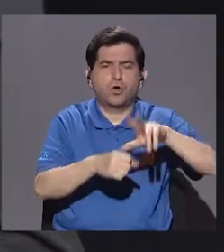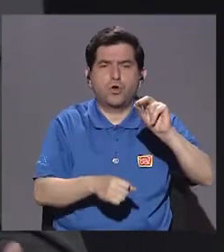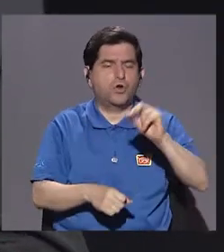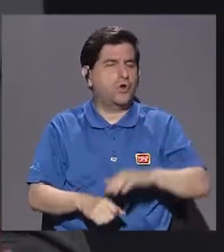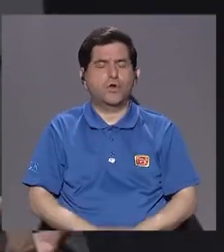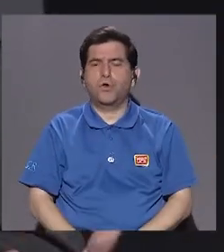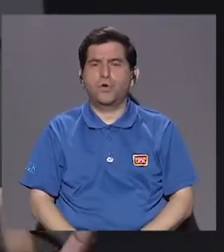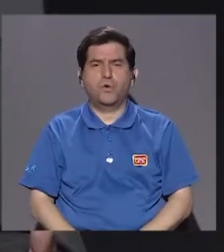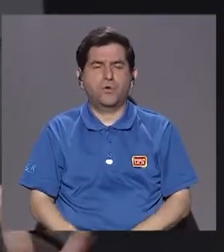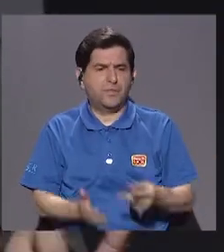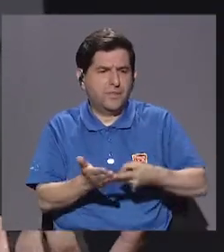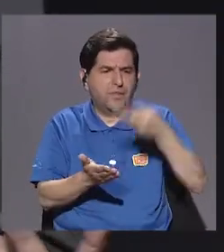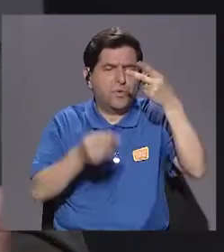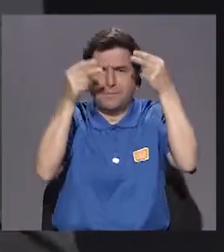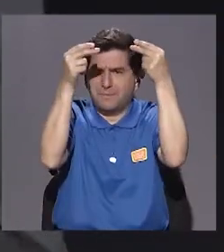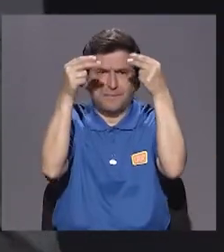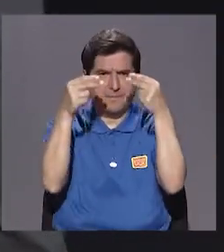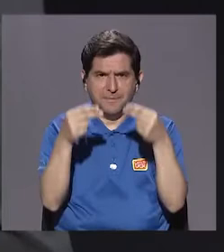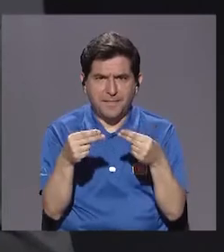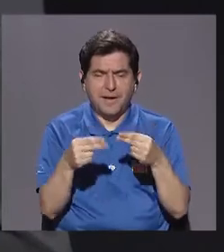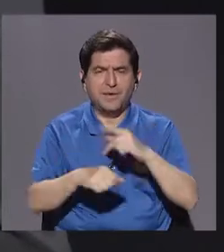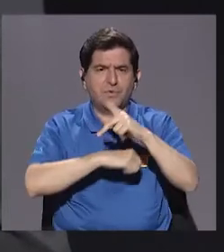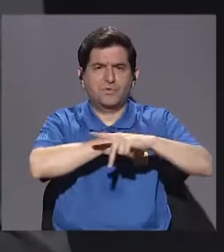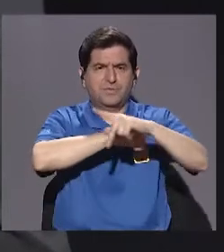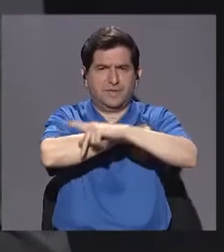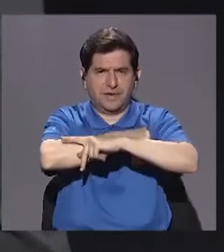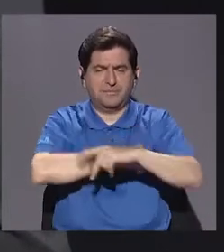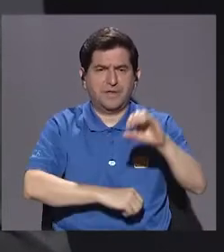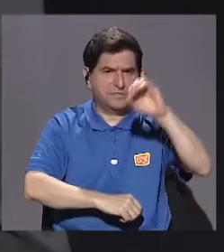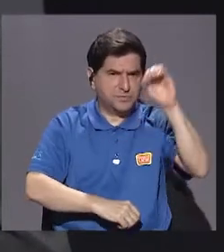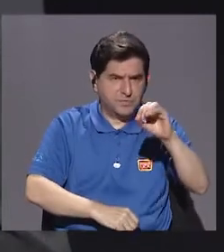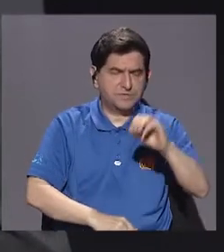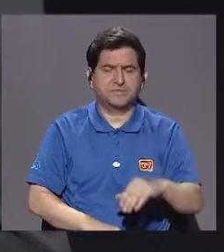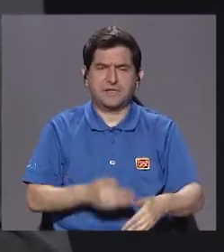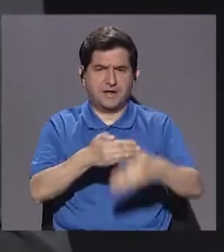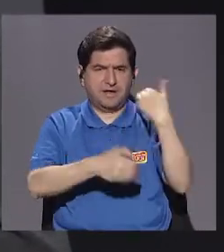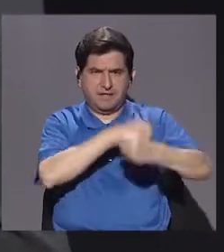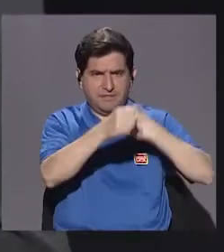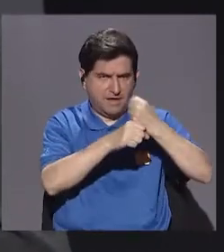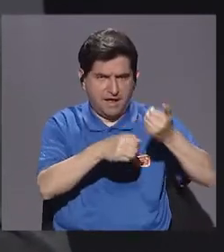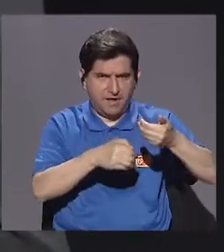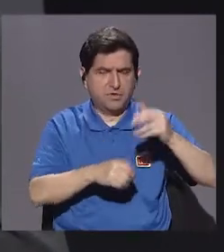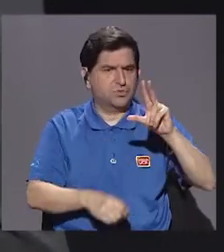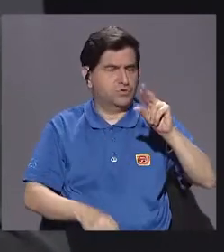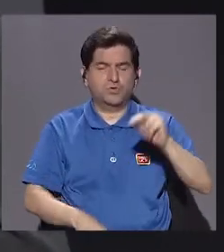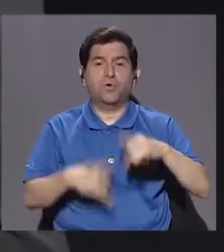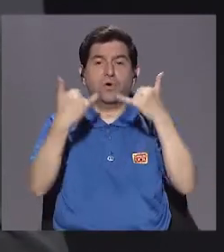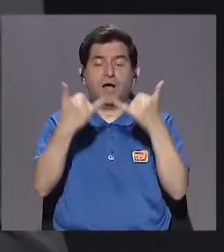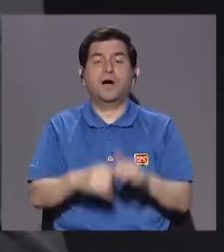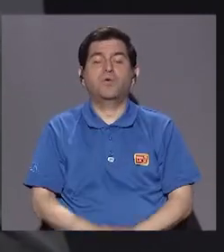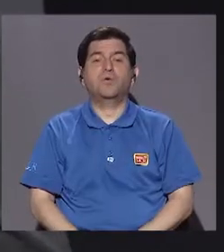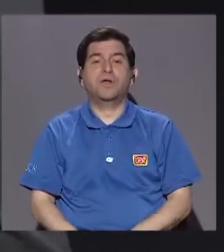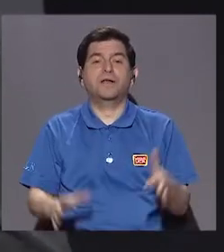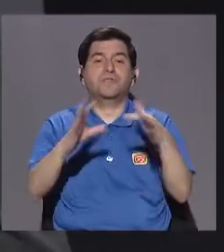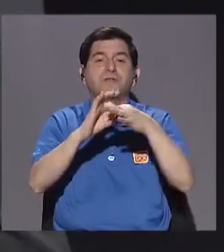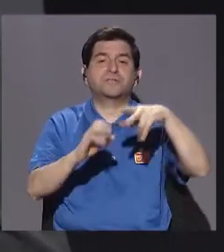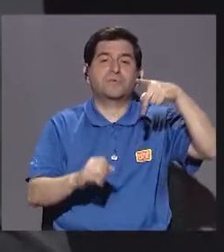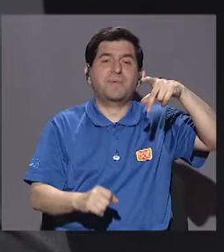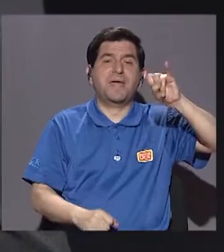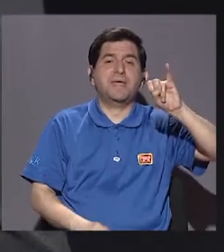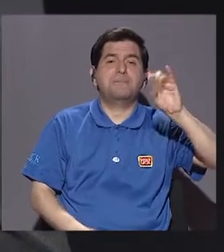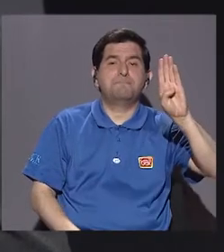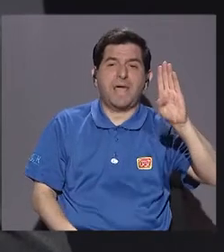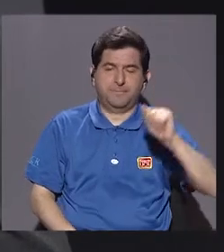no como un promedio de lo presupuestado por por el país en años anteriores sino como un porcentaje del producto interno bruto